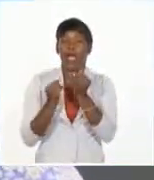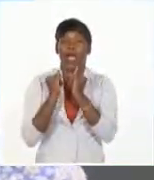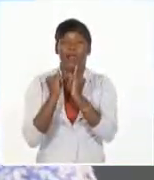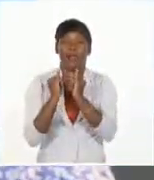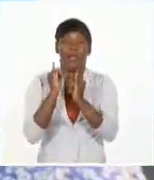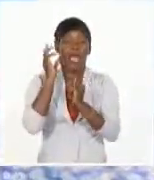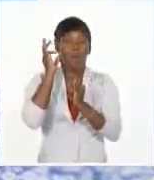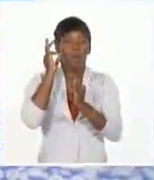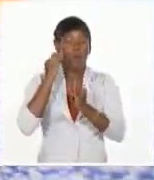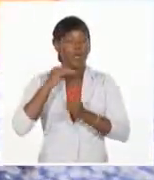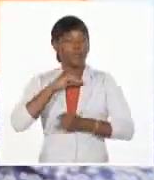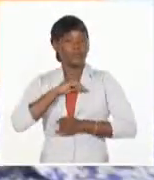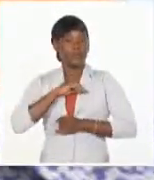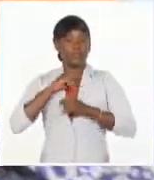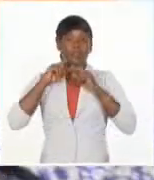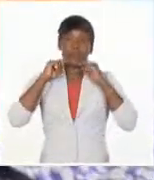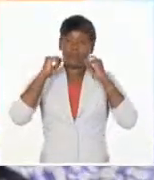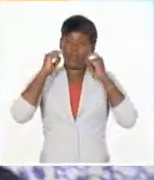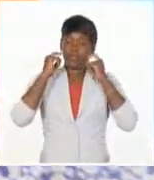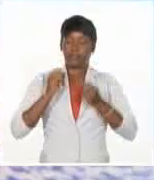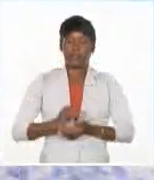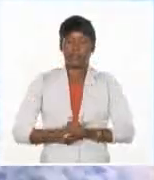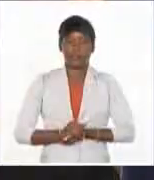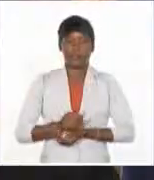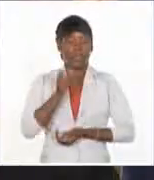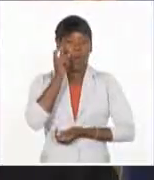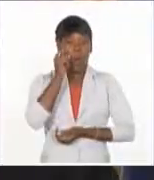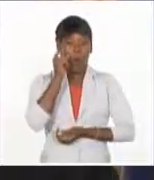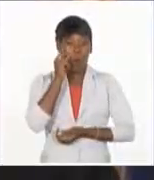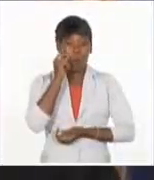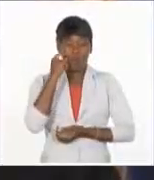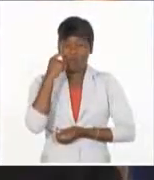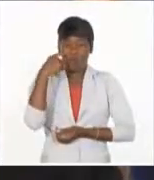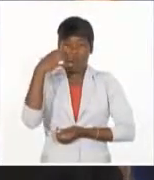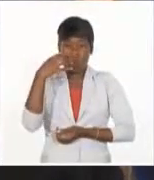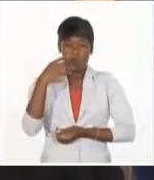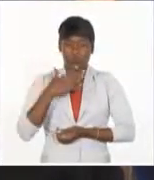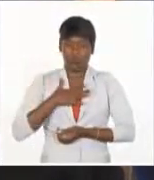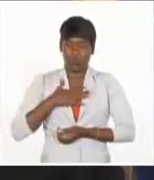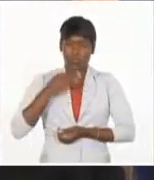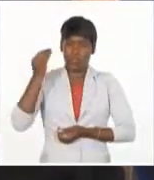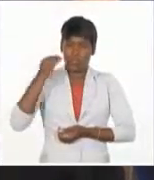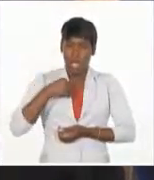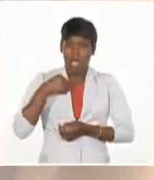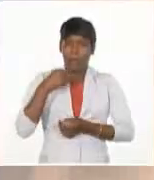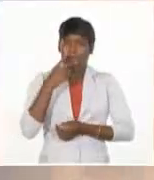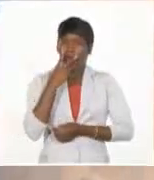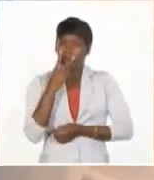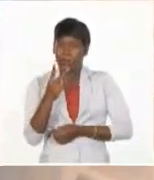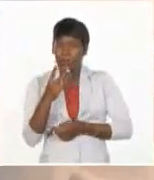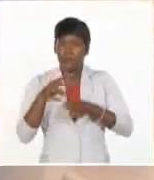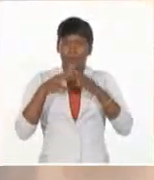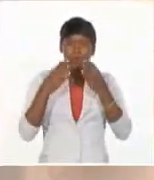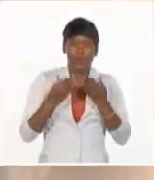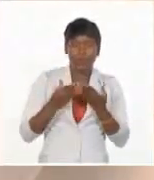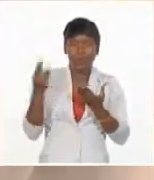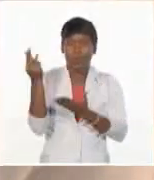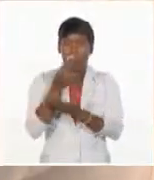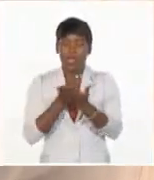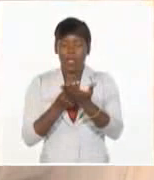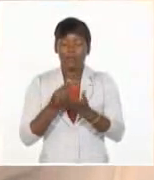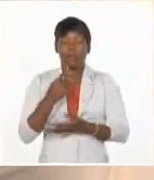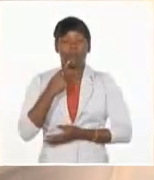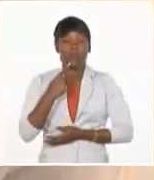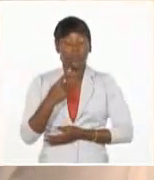el crítico de arte Tony Piñera, se trata de un creador autodidacta que exhibe con su trabajo sobrevivientes de muchas